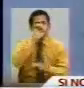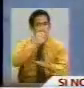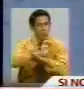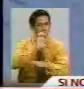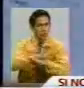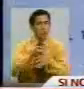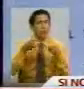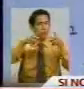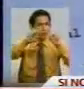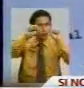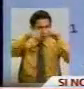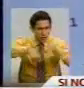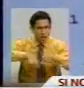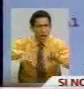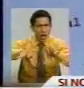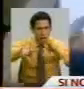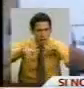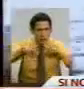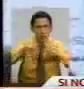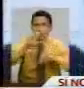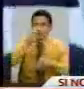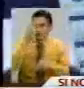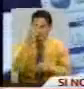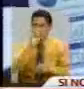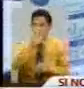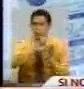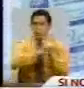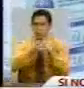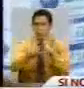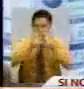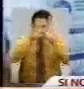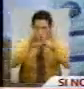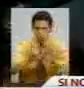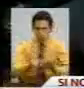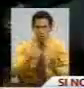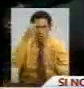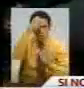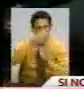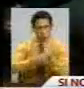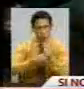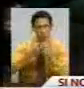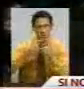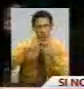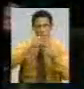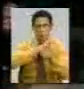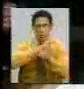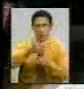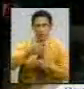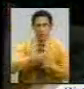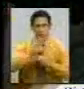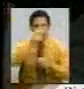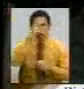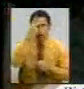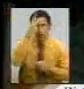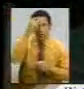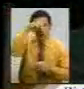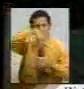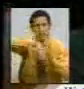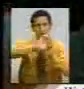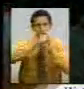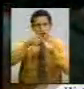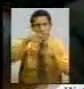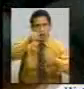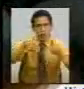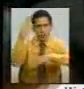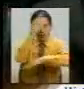de Tránsito del Ecuador? El acepta equivocaciones en su proceso operativo. Se han corregido algunas fallas, estuvieron en el sistema